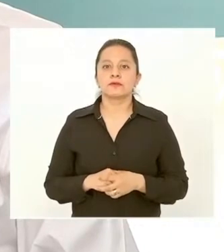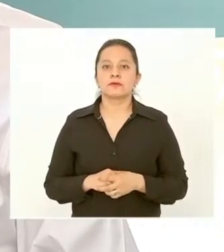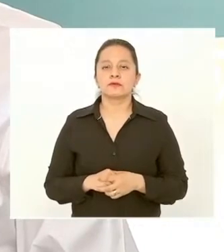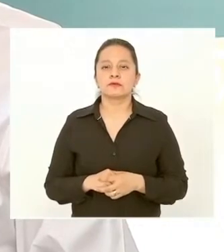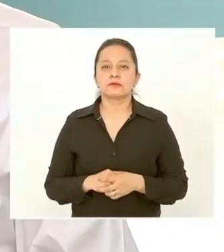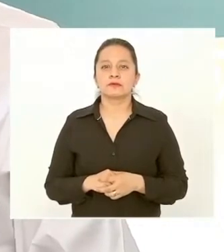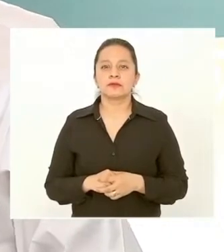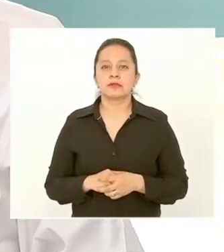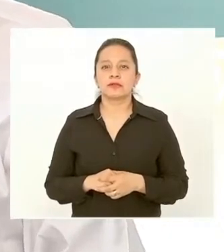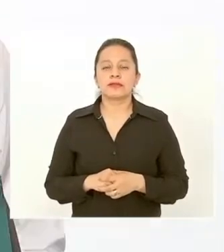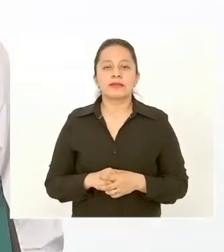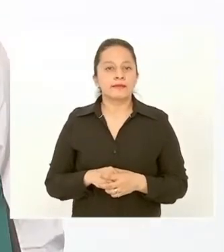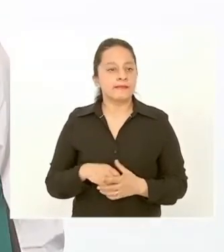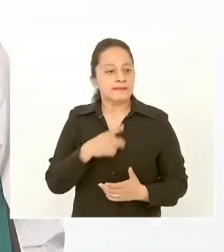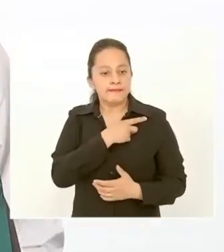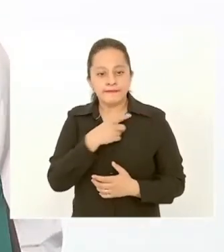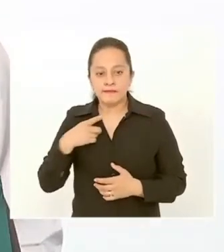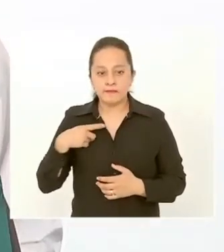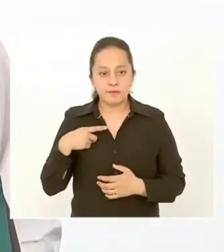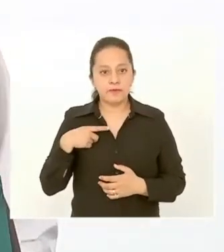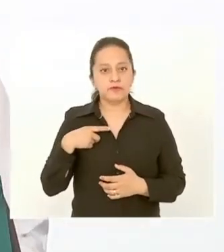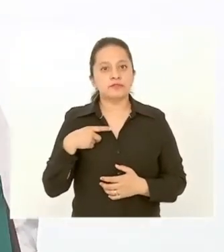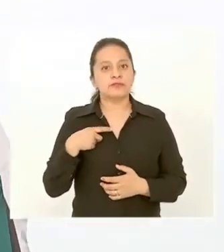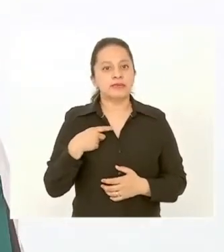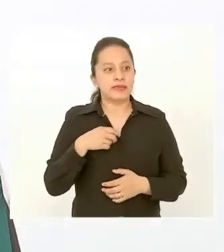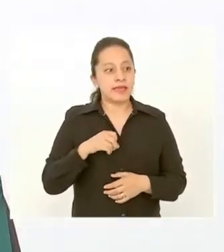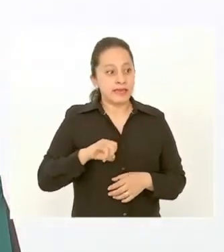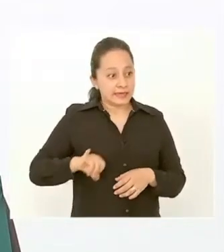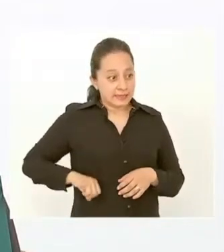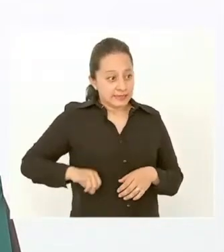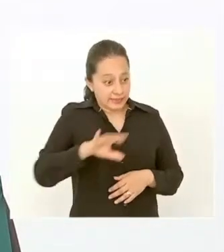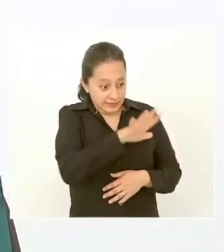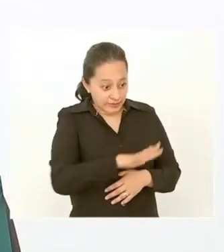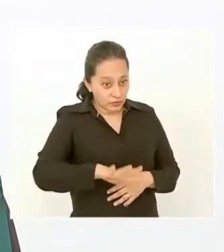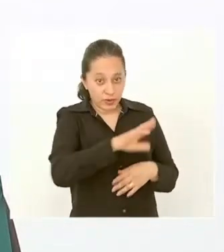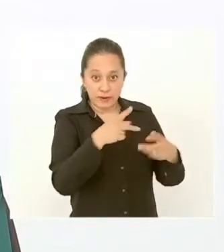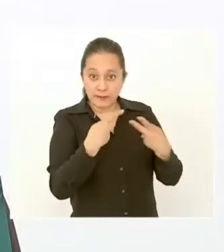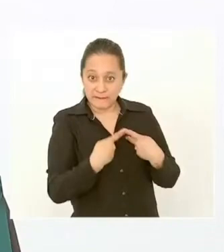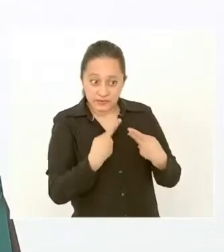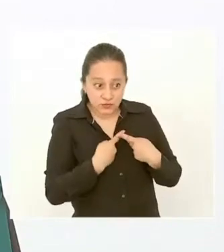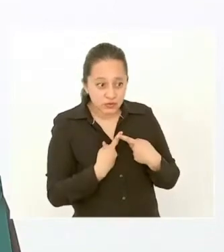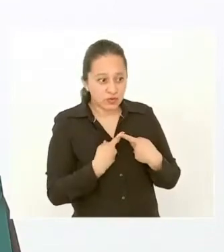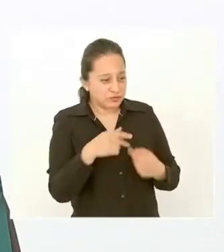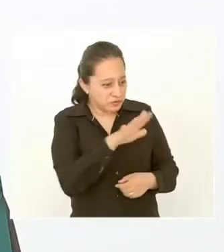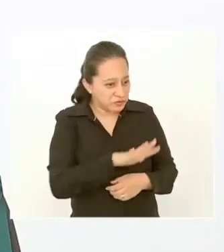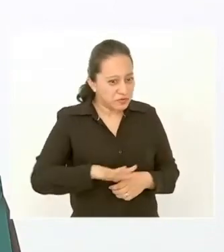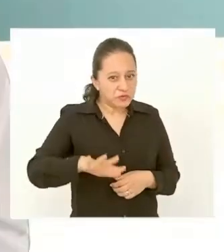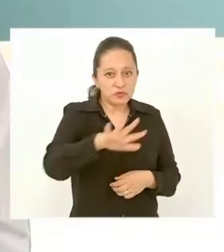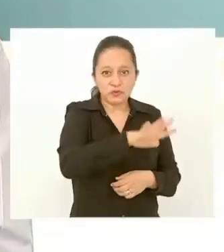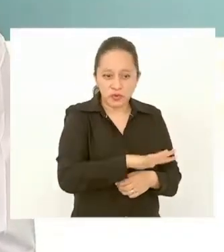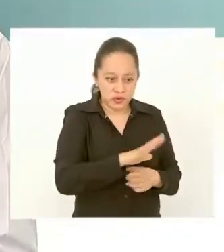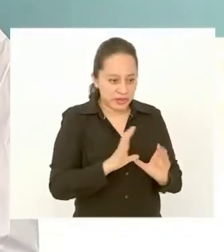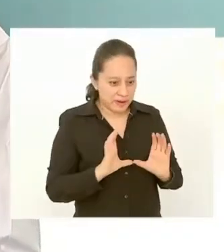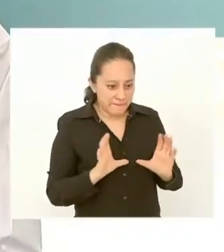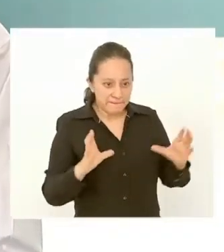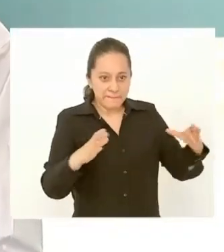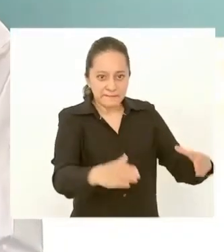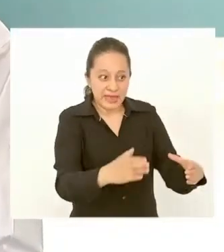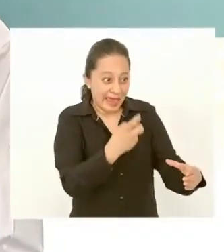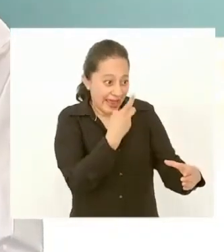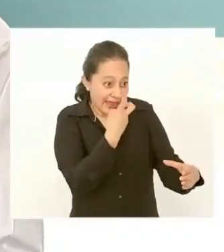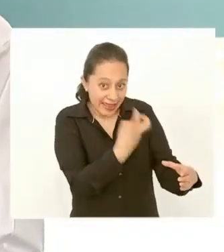delante el interés general la patria es primero el pueblo es primero